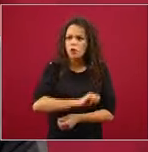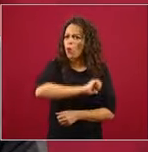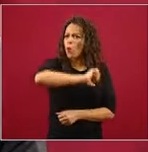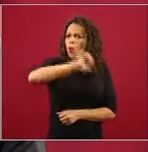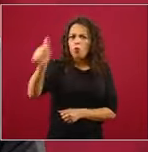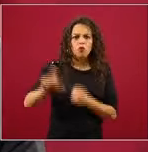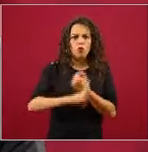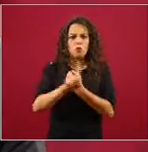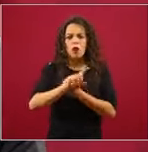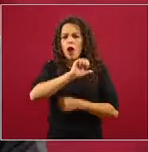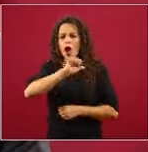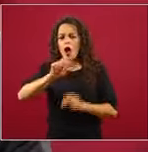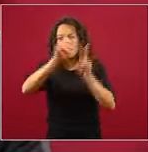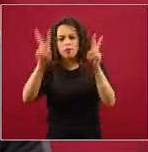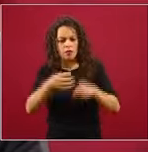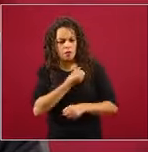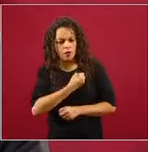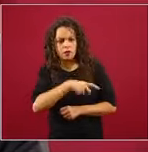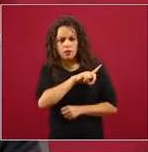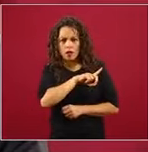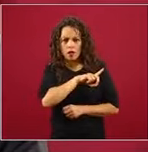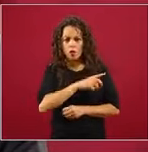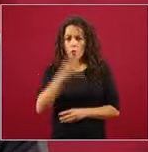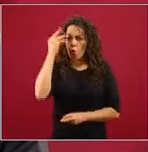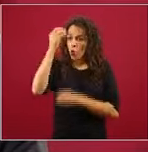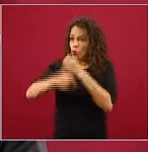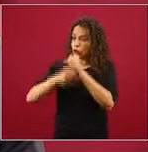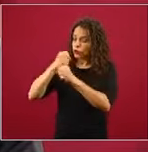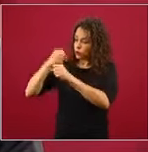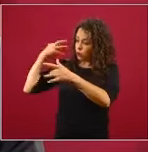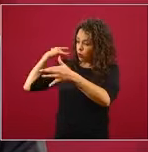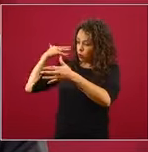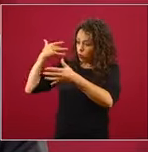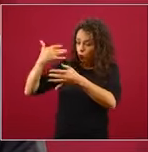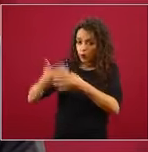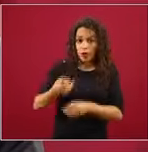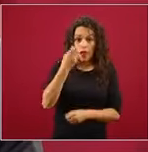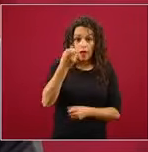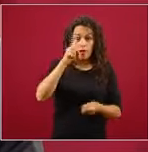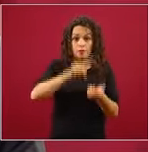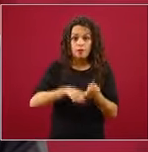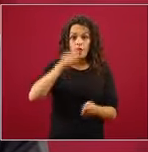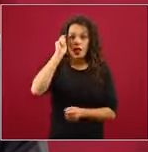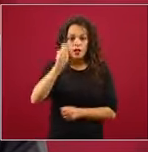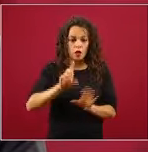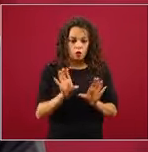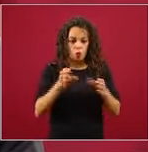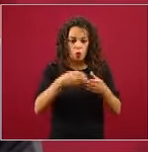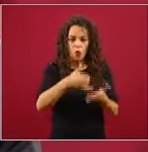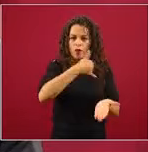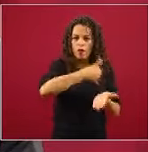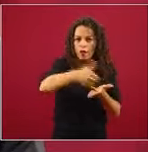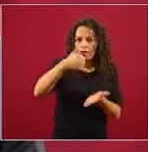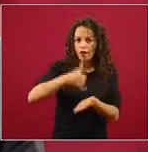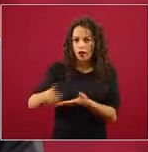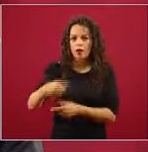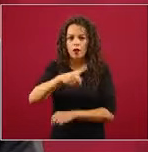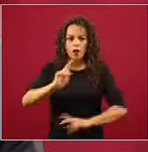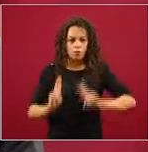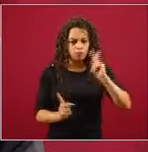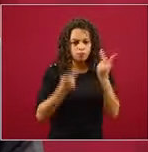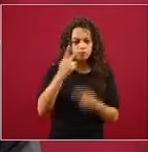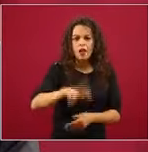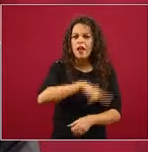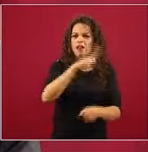muchos años, esta comunidad, centrada en la actividad agrícola, la defensa del territorio, de los recursos naturales, del